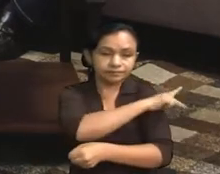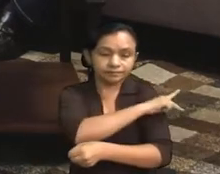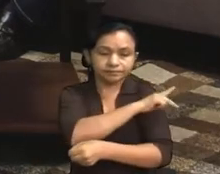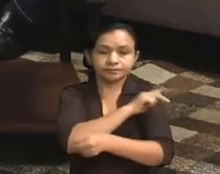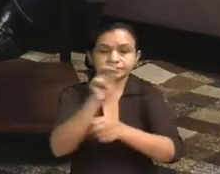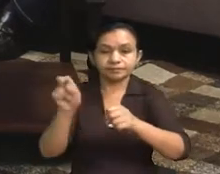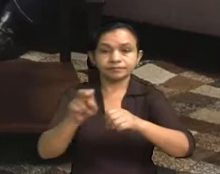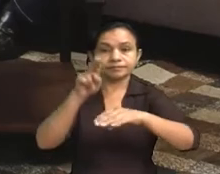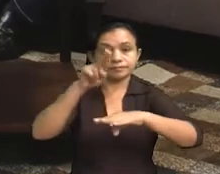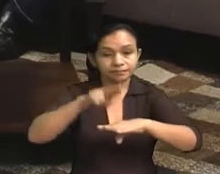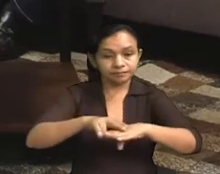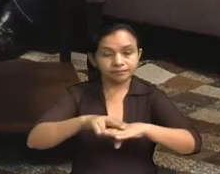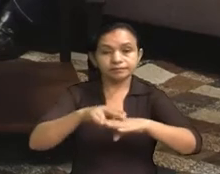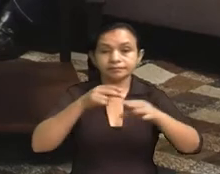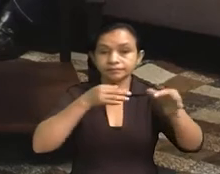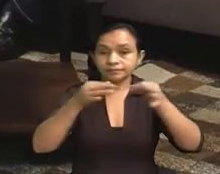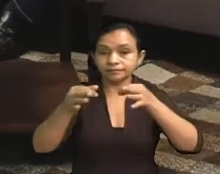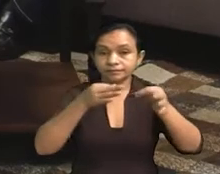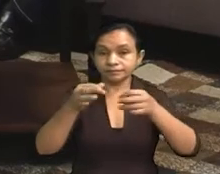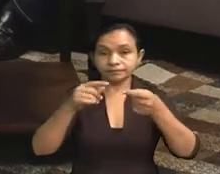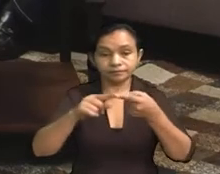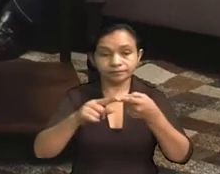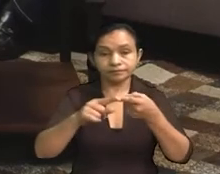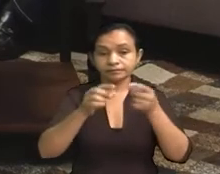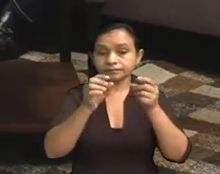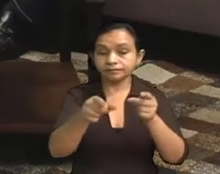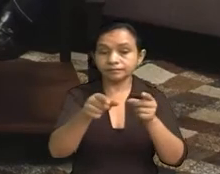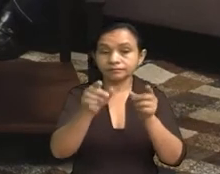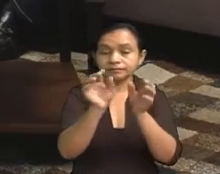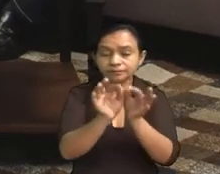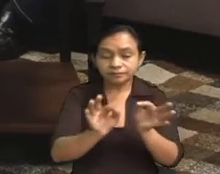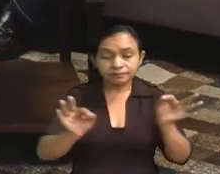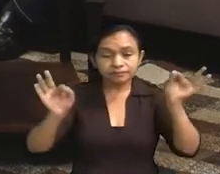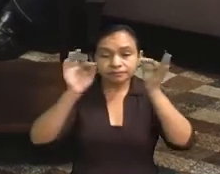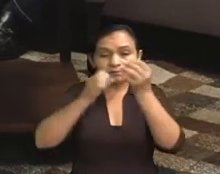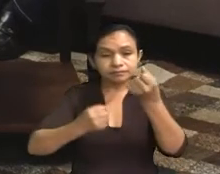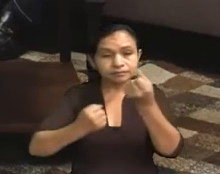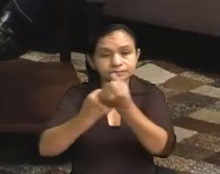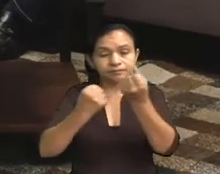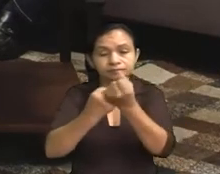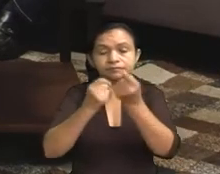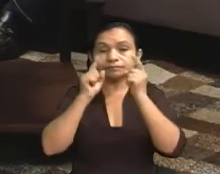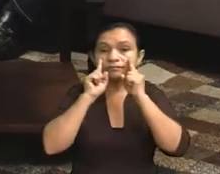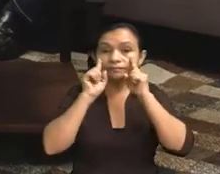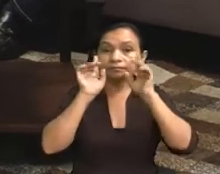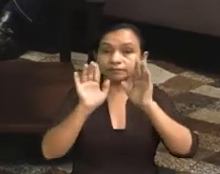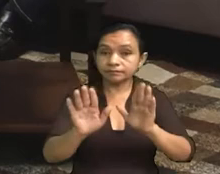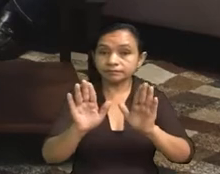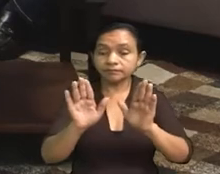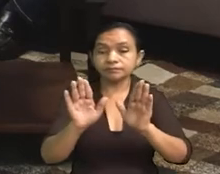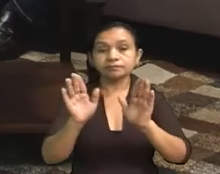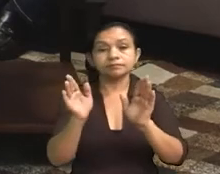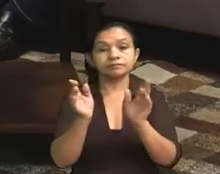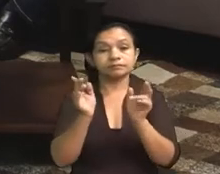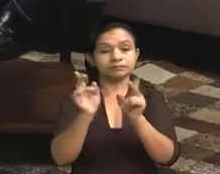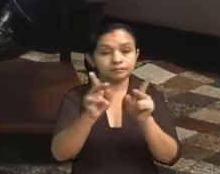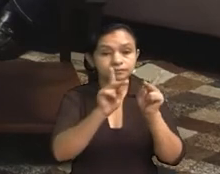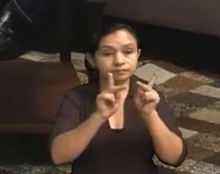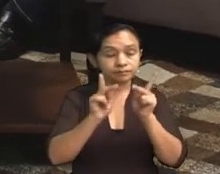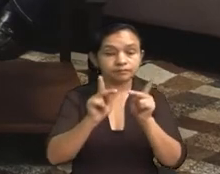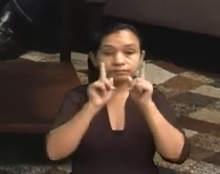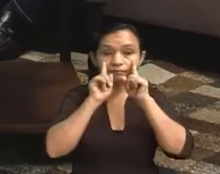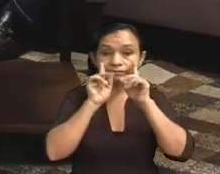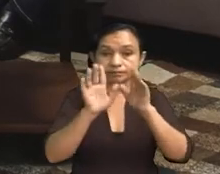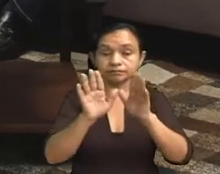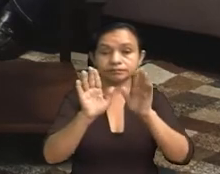Nacional. Por lo que te mencionaba, es el órgano encargado de garantizar la seguridad, el orden público, la